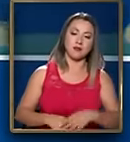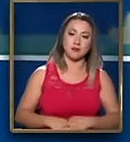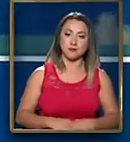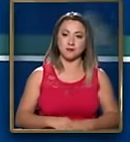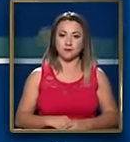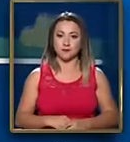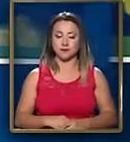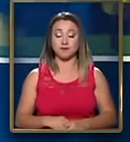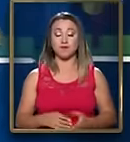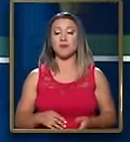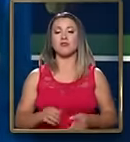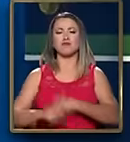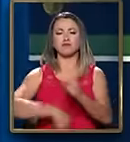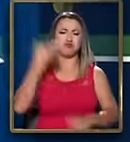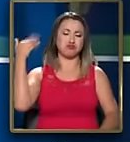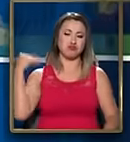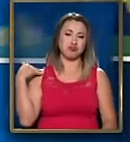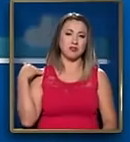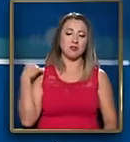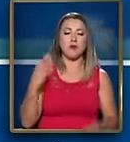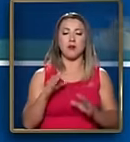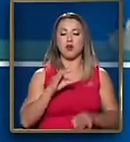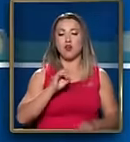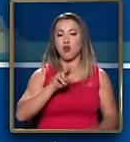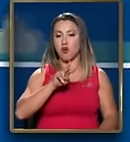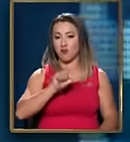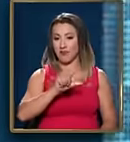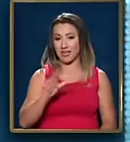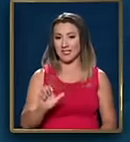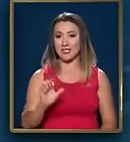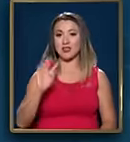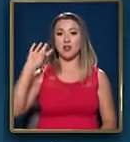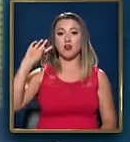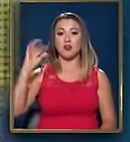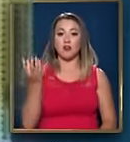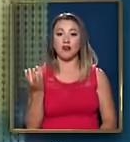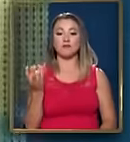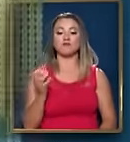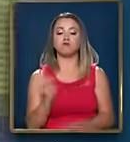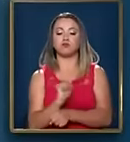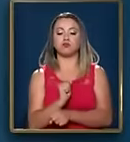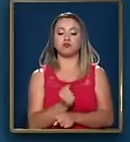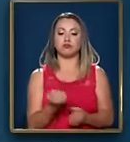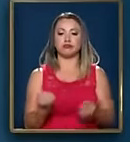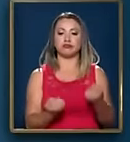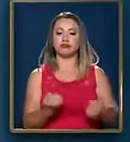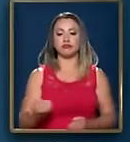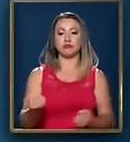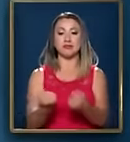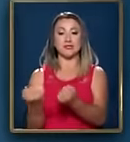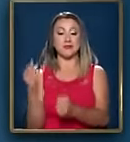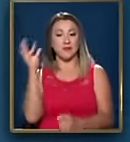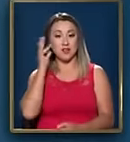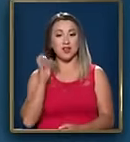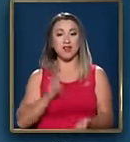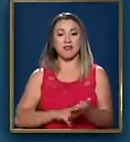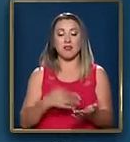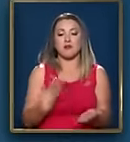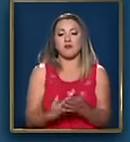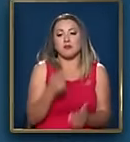Mira, años atrás, Camino Valle, era muy clásico que yo fuera en el auto y a mi señora le daban ganas de hacer su